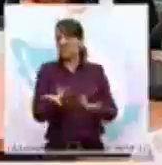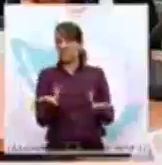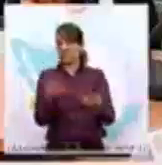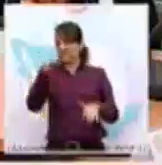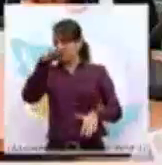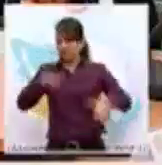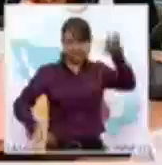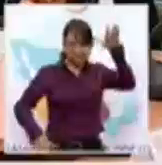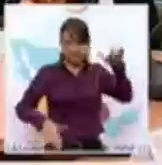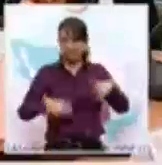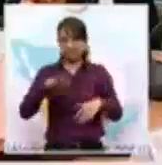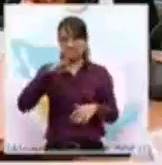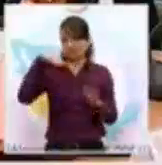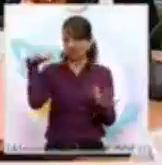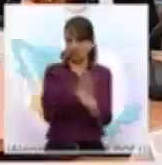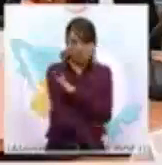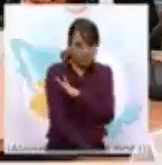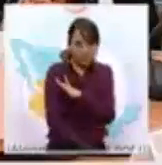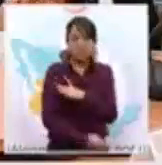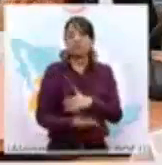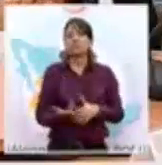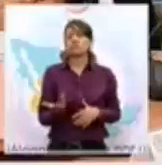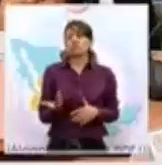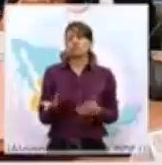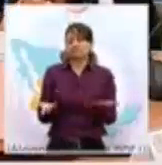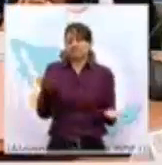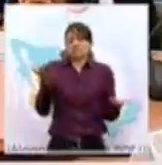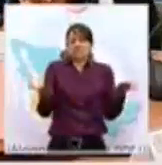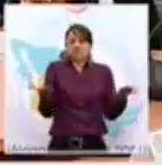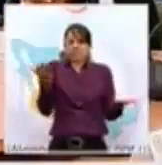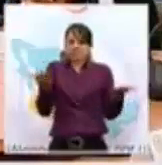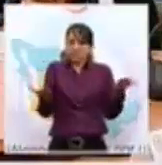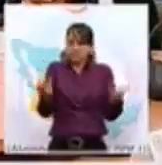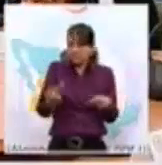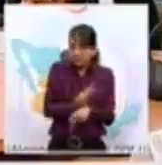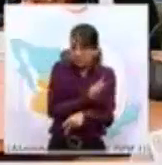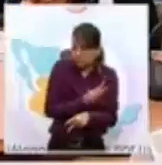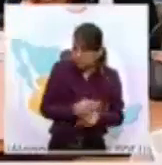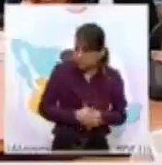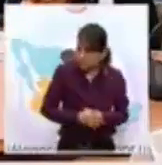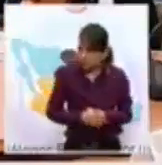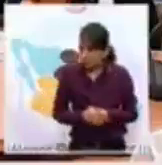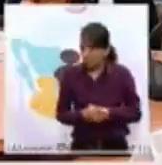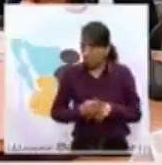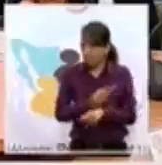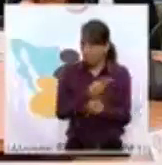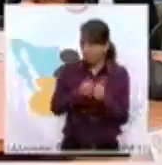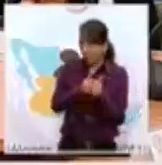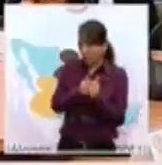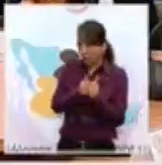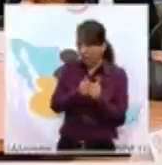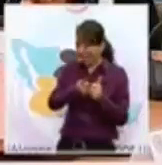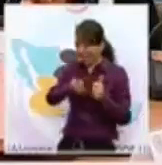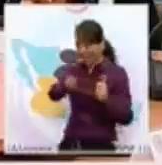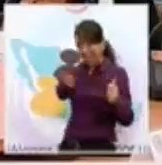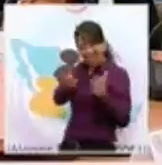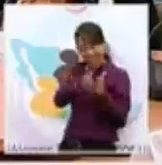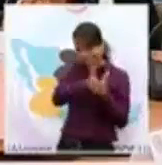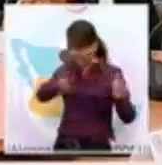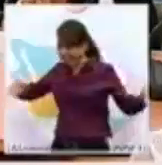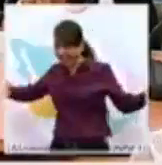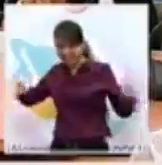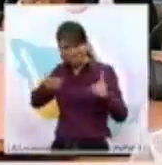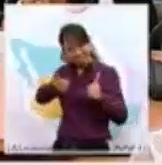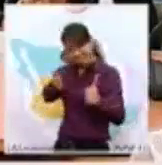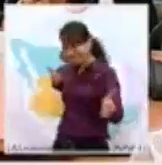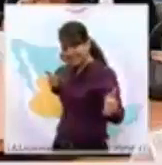menor de lo que sería predecible, dadas las amplísimas brechas socioeconómicas que tenemos. En parte